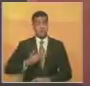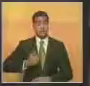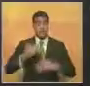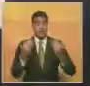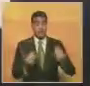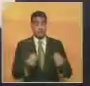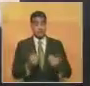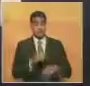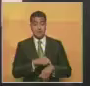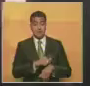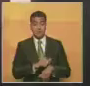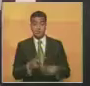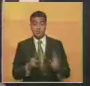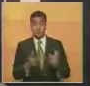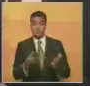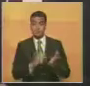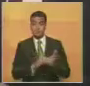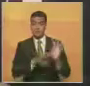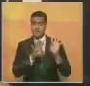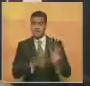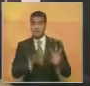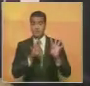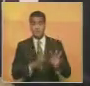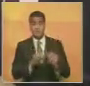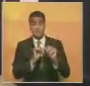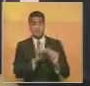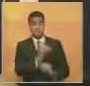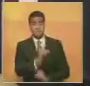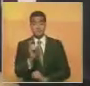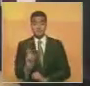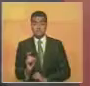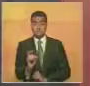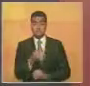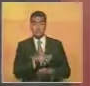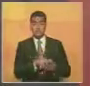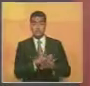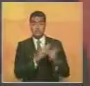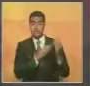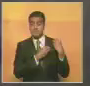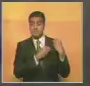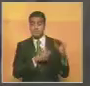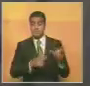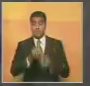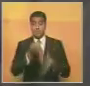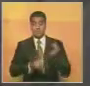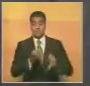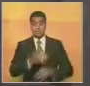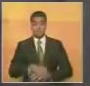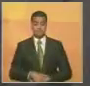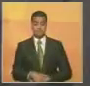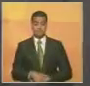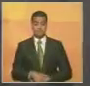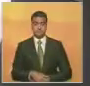la ocasión y poder hacer este reconocimiento de manera personal a quienes integran la directiva de la barra de abogados de la ciudad